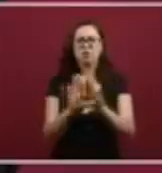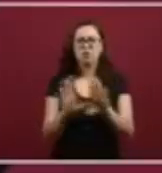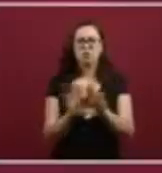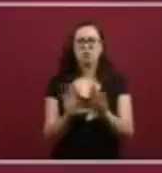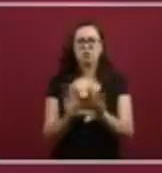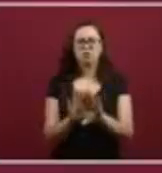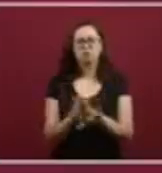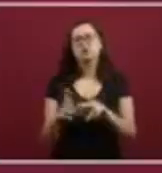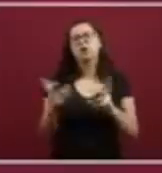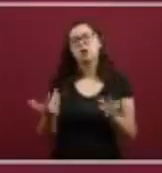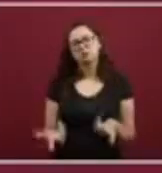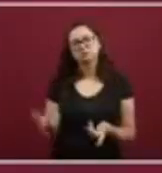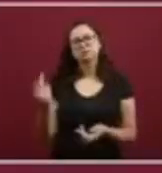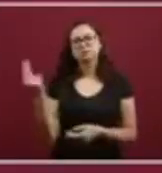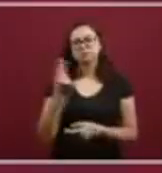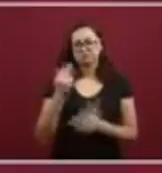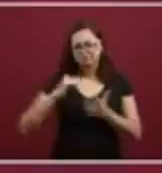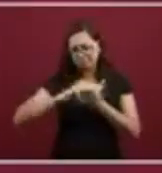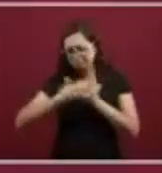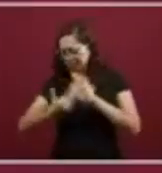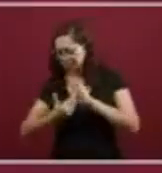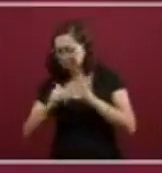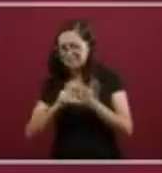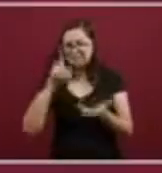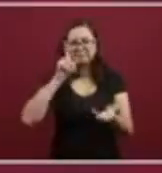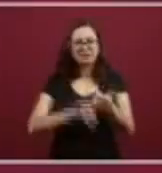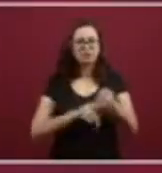que buscar la justicia laboral.